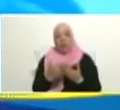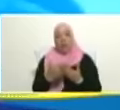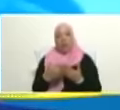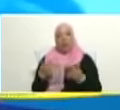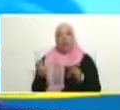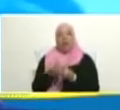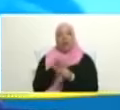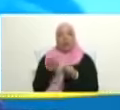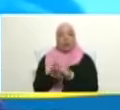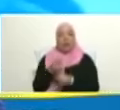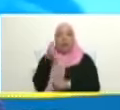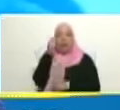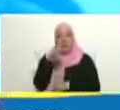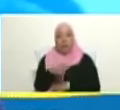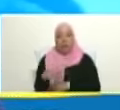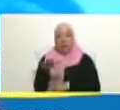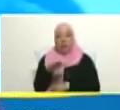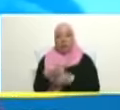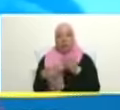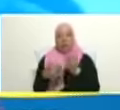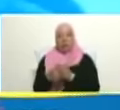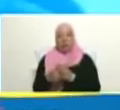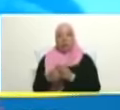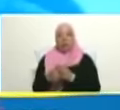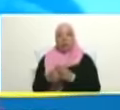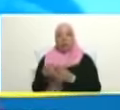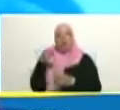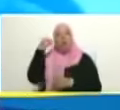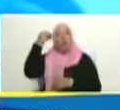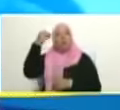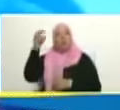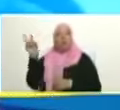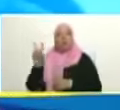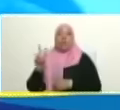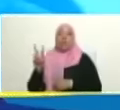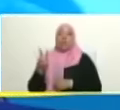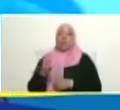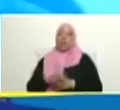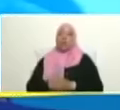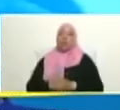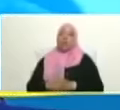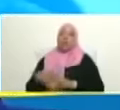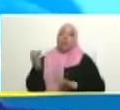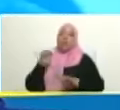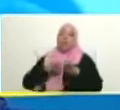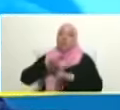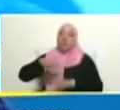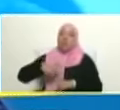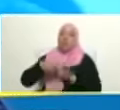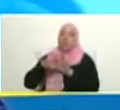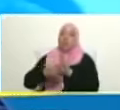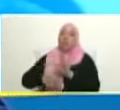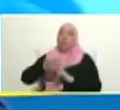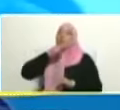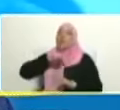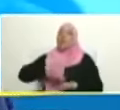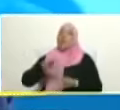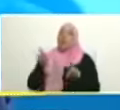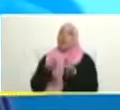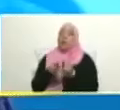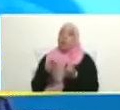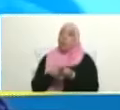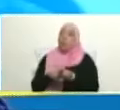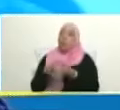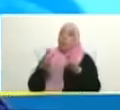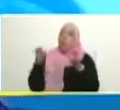gran victoria de lo que es la opinión pública nacional, defendiendo nuestros derechos históricos en